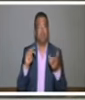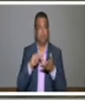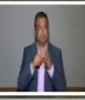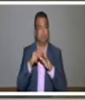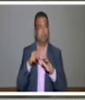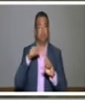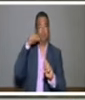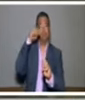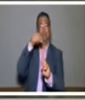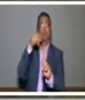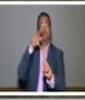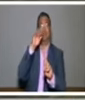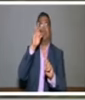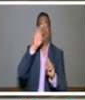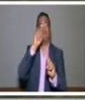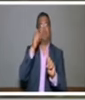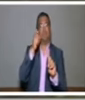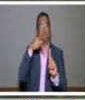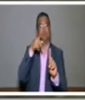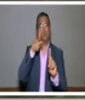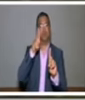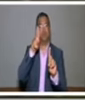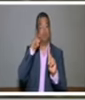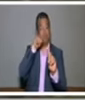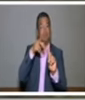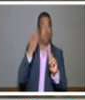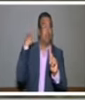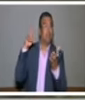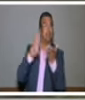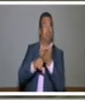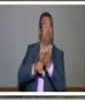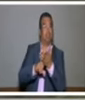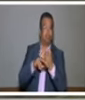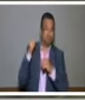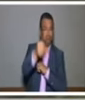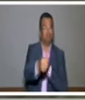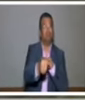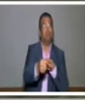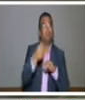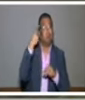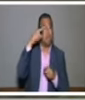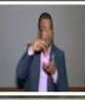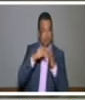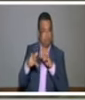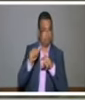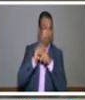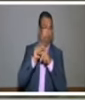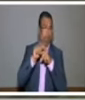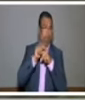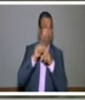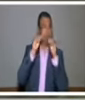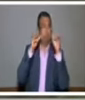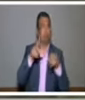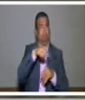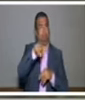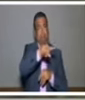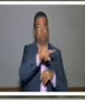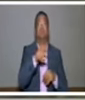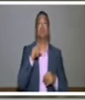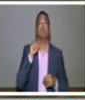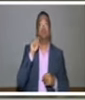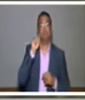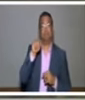Plau por 4 millones de dólares en la administración pasada para que reentrene a los maestros, y el proyecto Crece